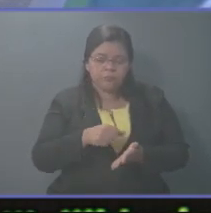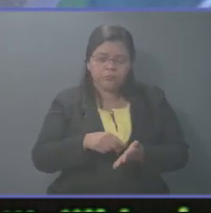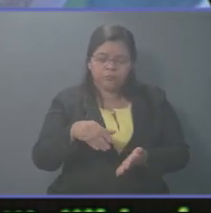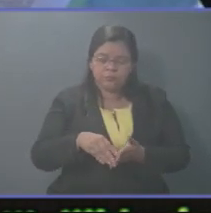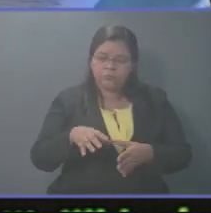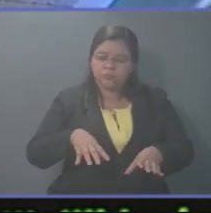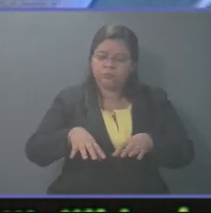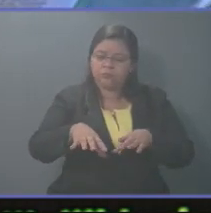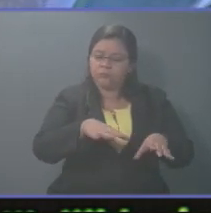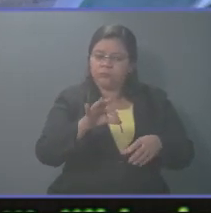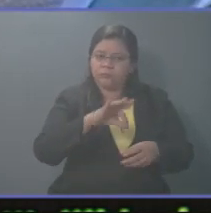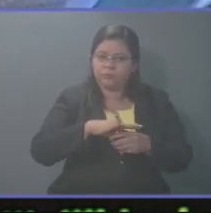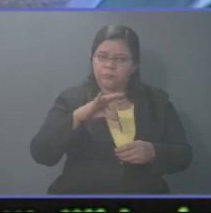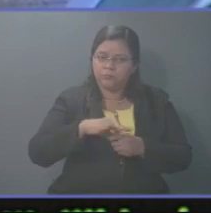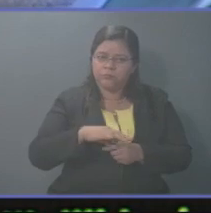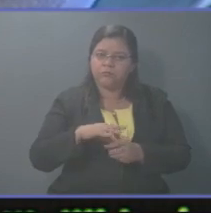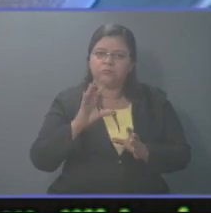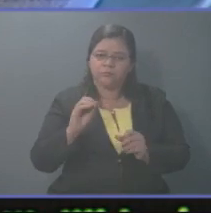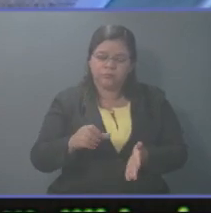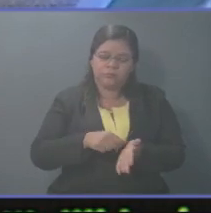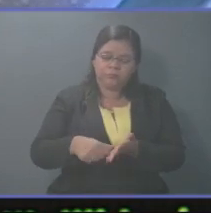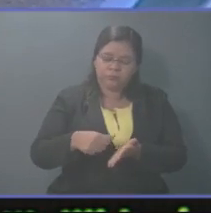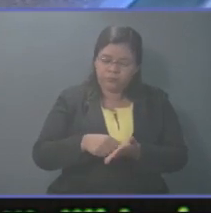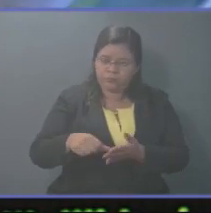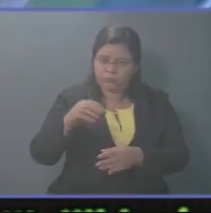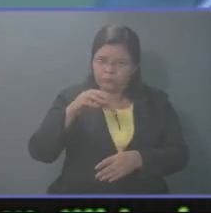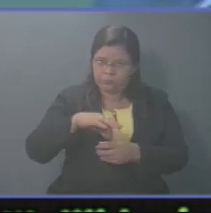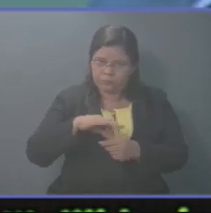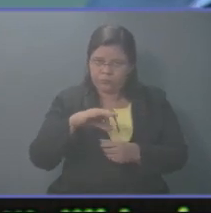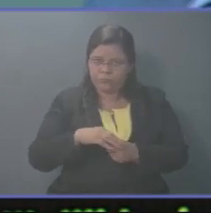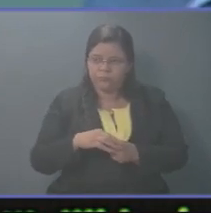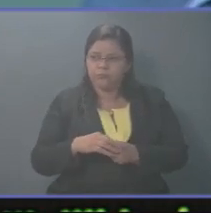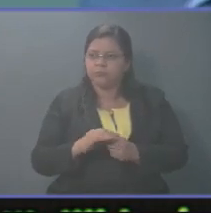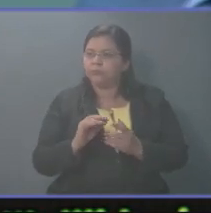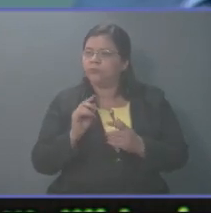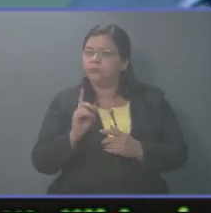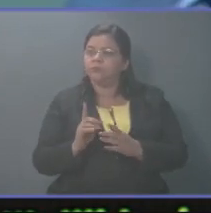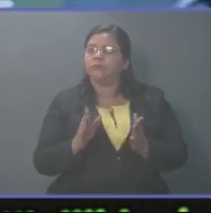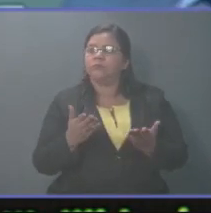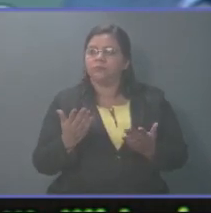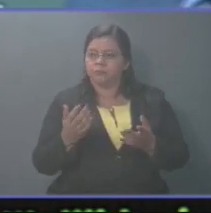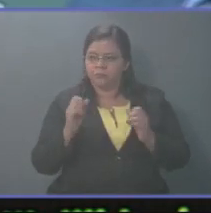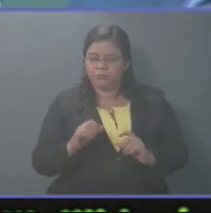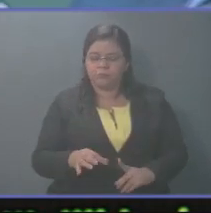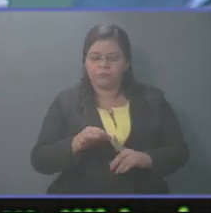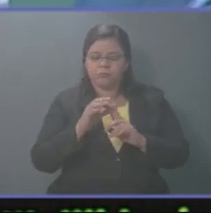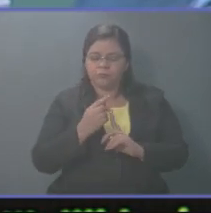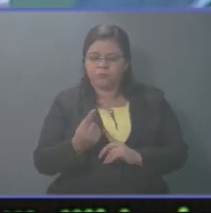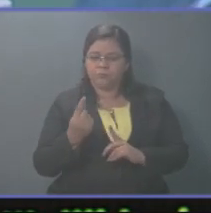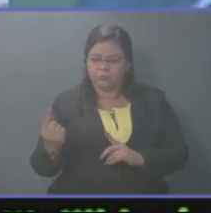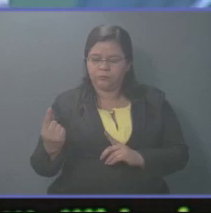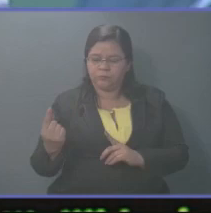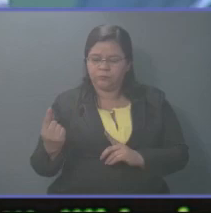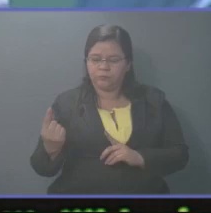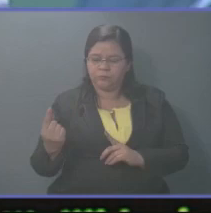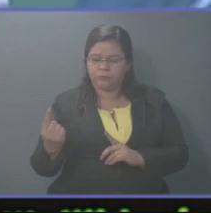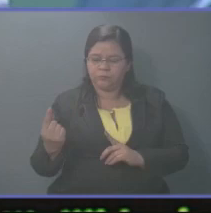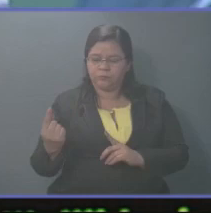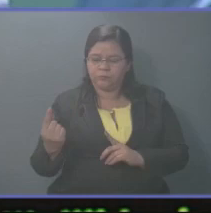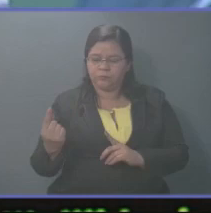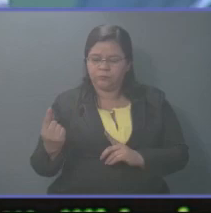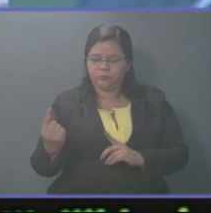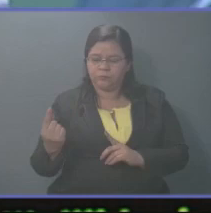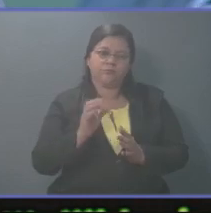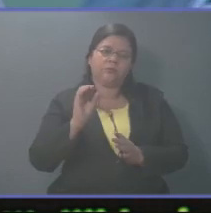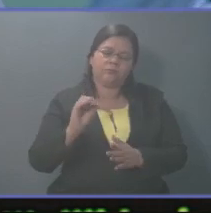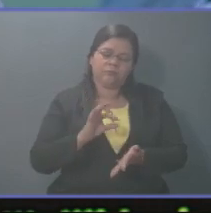distrito legislativo o municipal es una subdivisión territorial para elegir miembros a un cuerpo colegiado y el proyecto